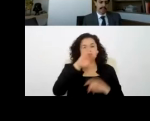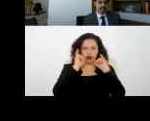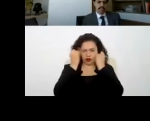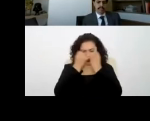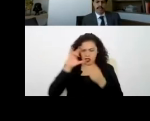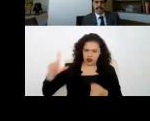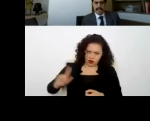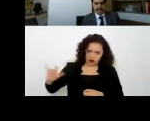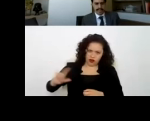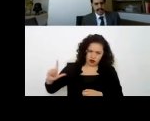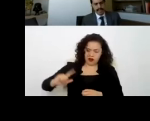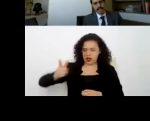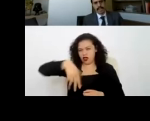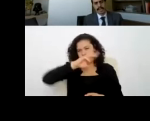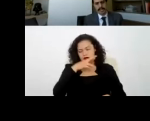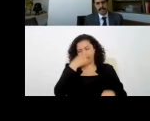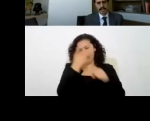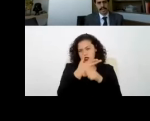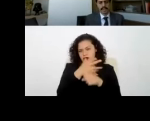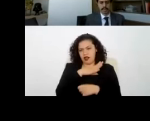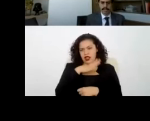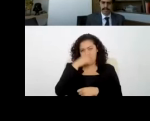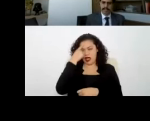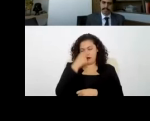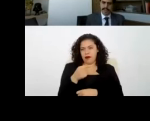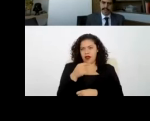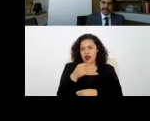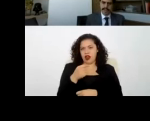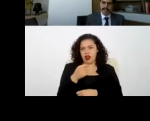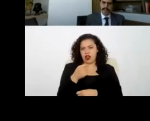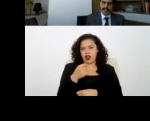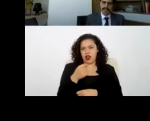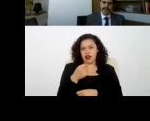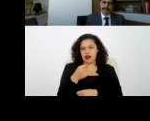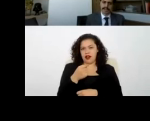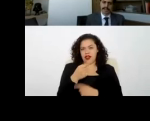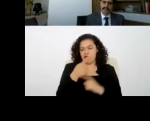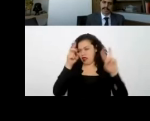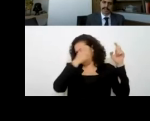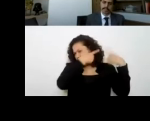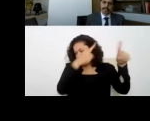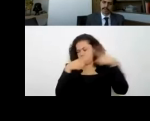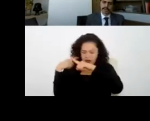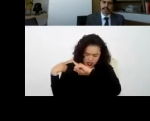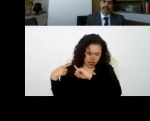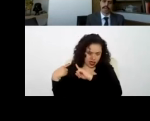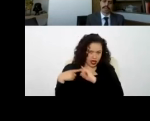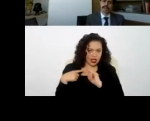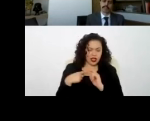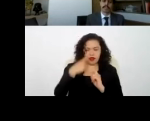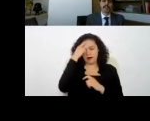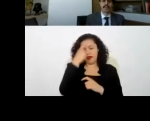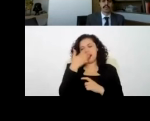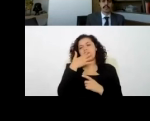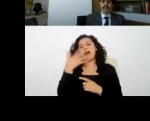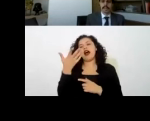la responsabilidad de cualquier tema ante la Secretaría de Hacienda por prevención de lavado de